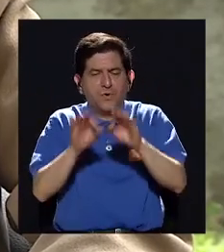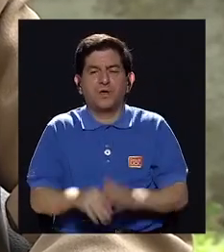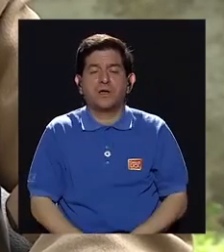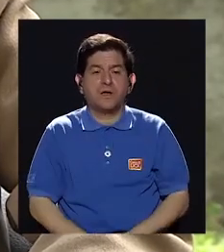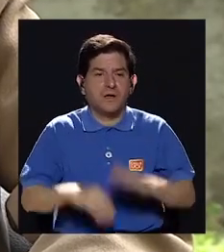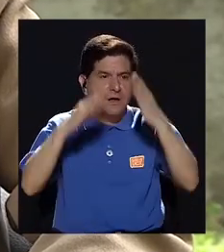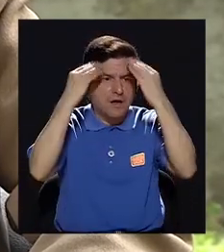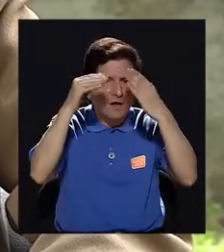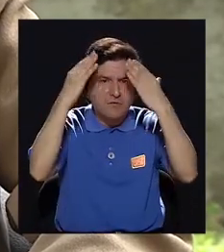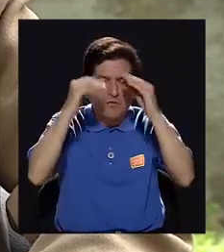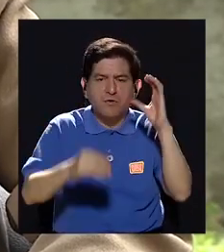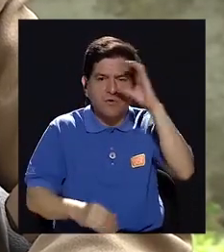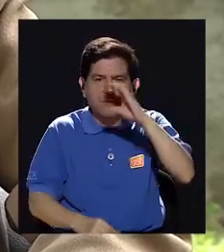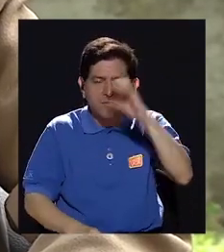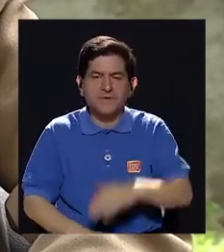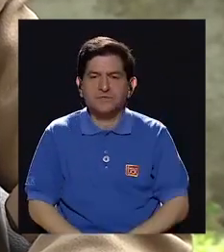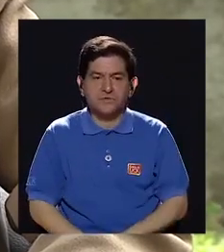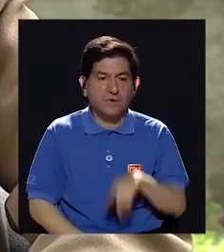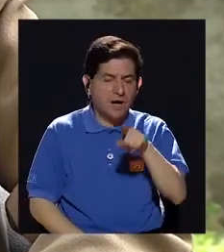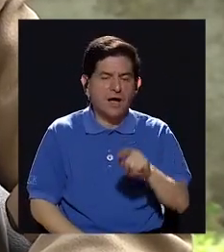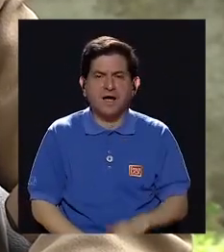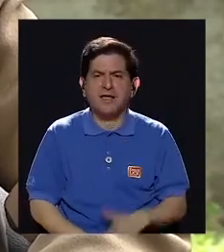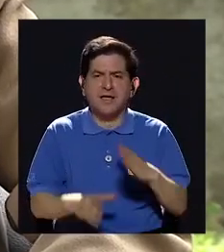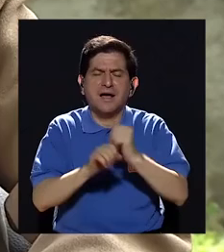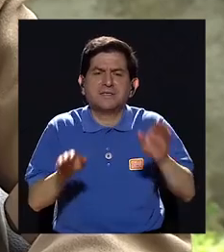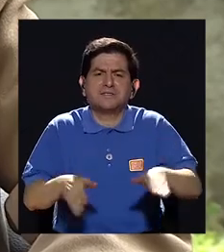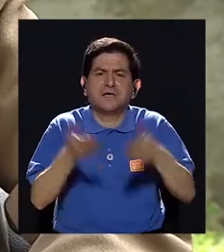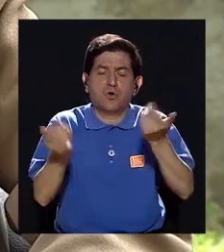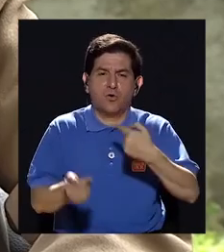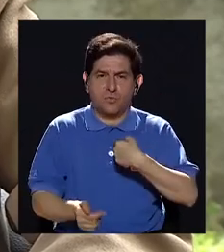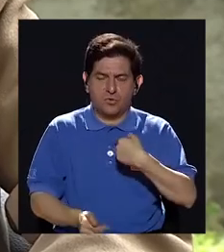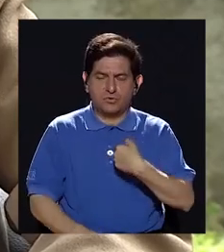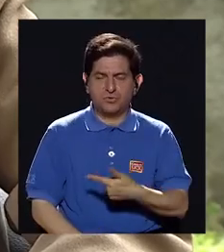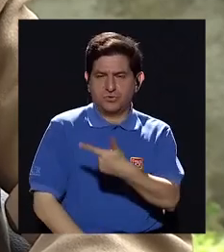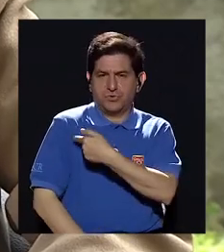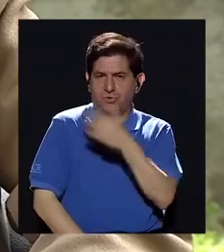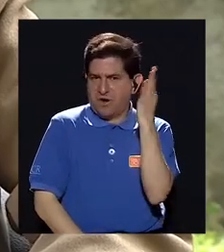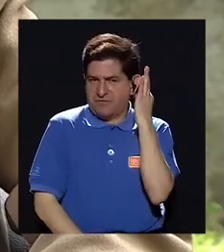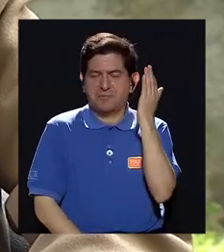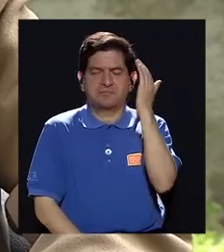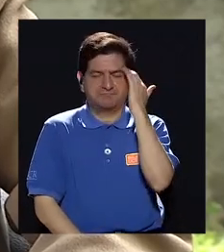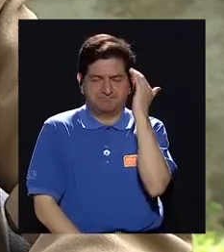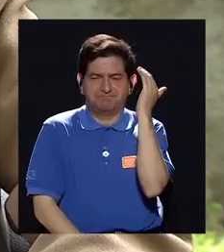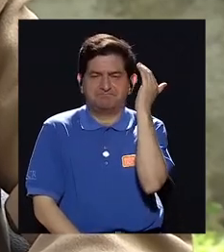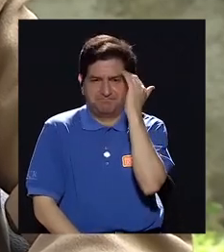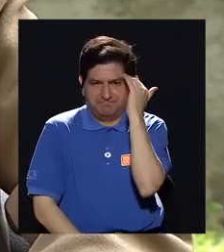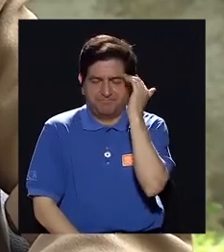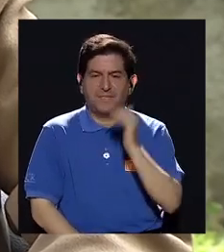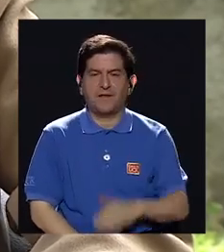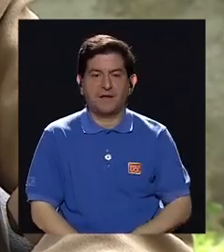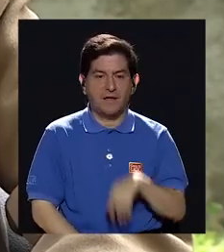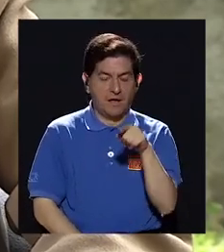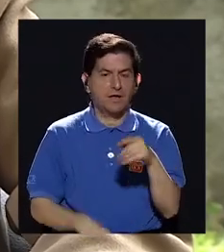es que busquen información de cómo hacerlo, porque sí, realmente yo como enfermera entiendo que es